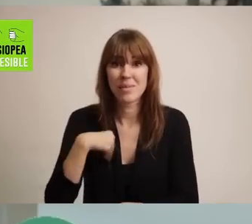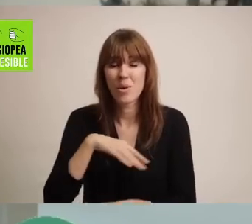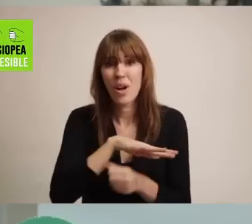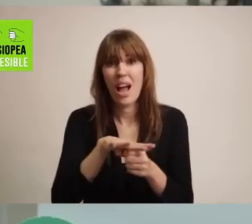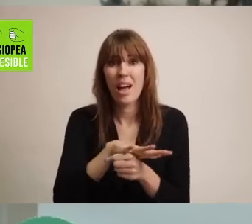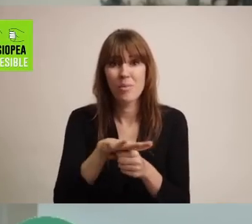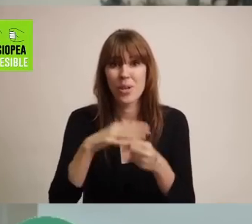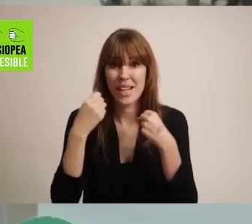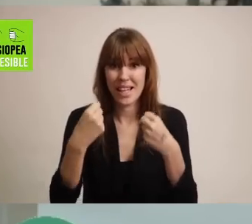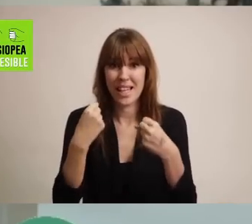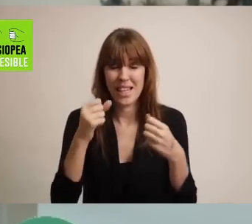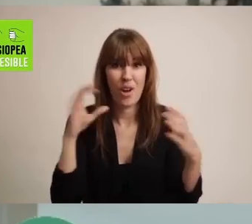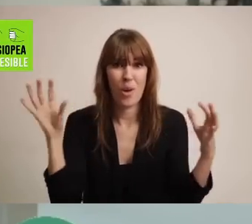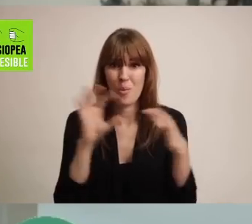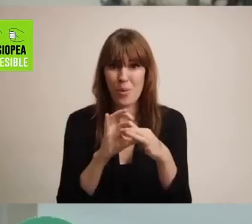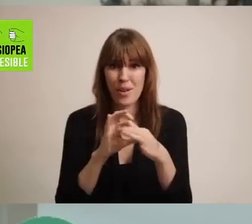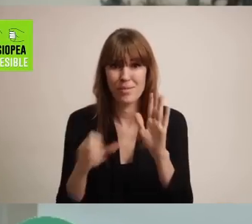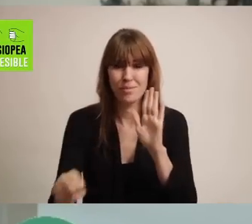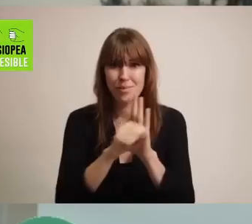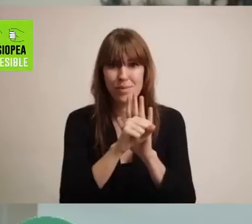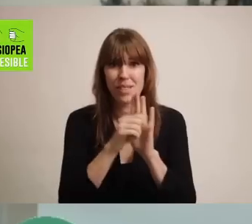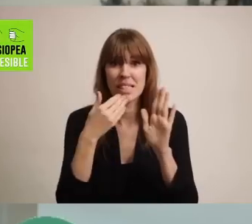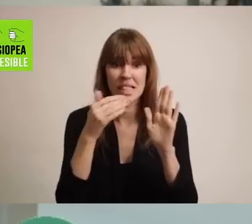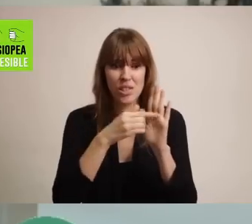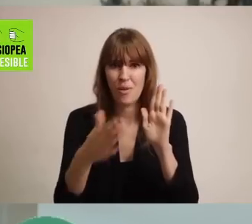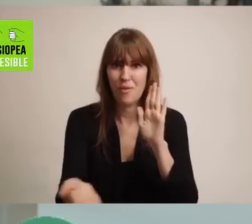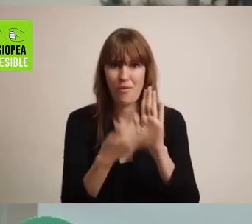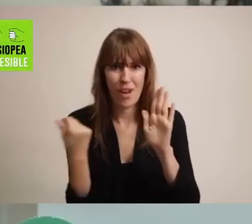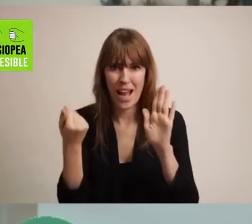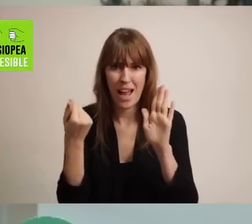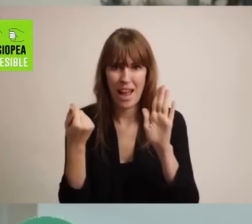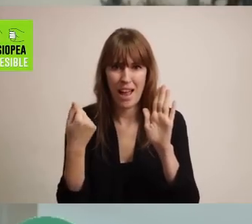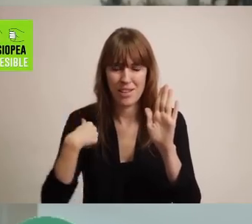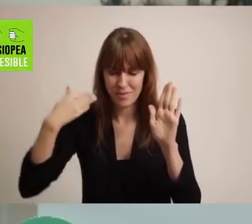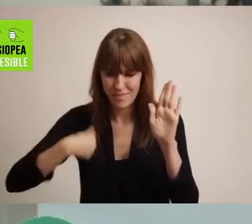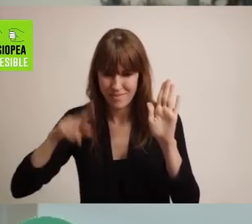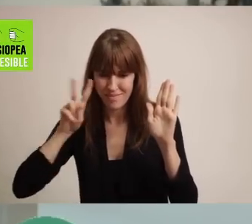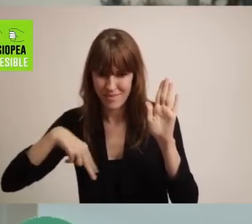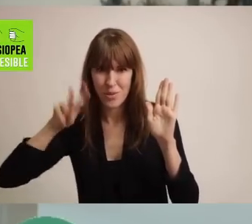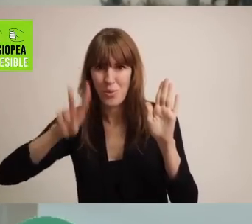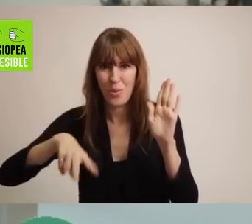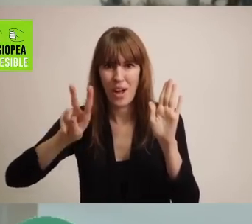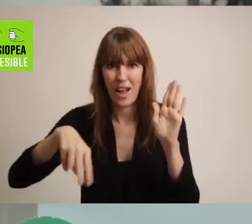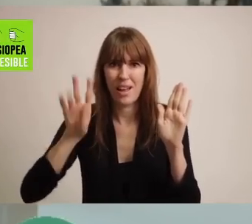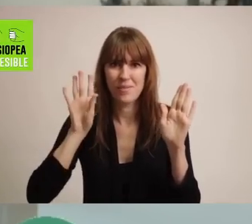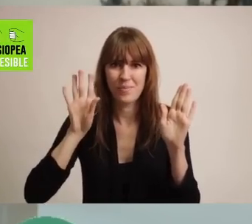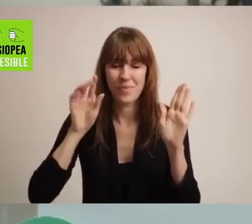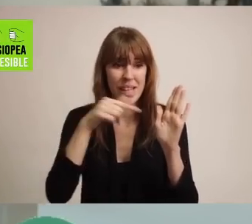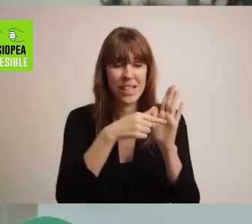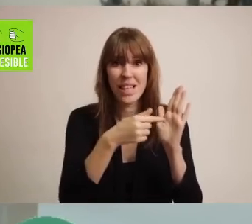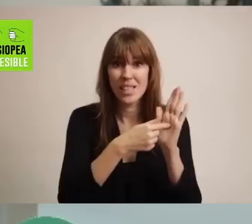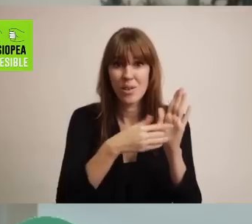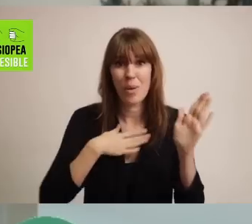campo energético y que como no nos lo quitemos, nunca vamos a volver a ser nosotros. Y que eso no hace falta para